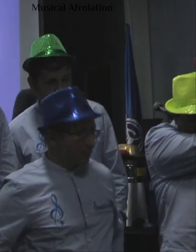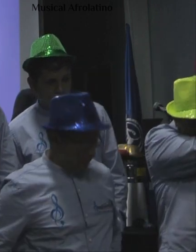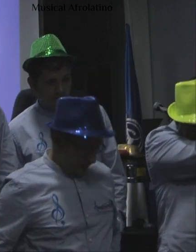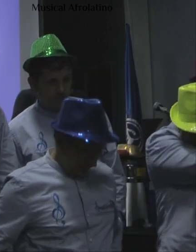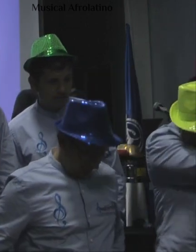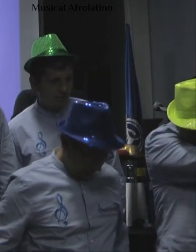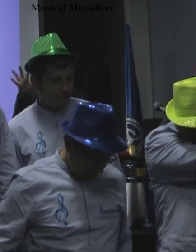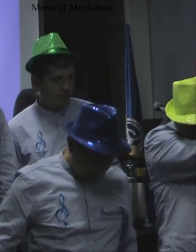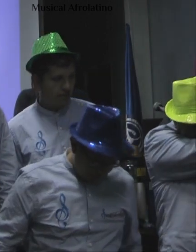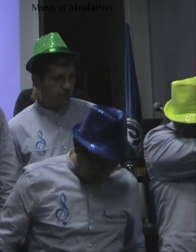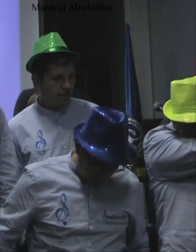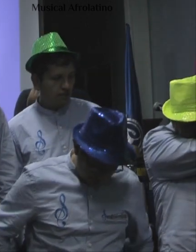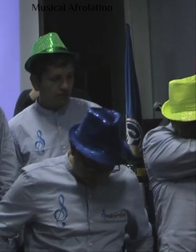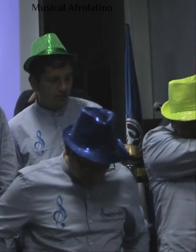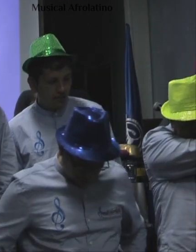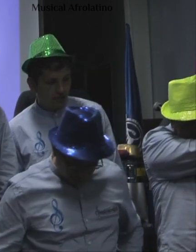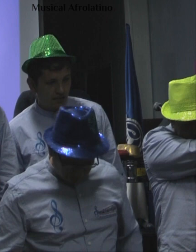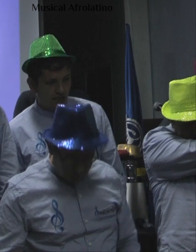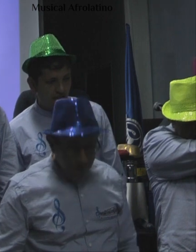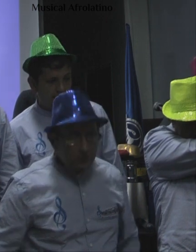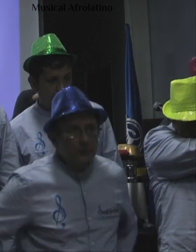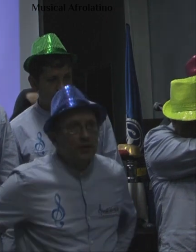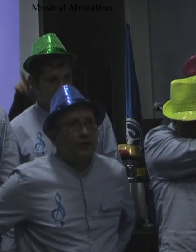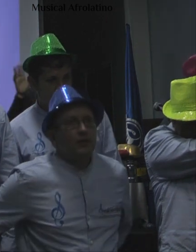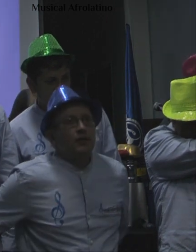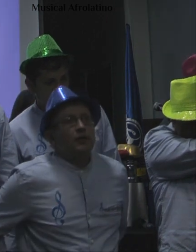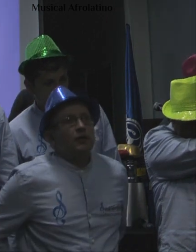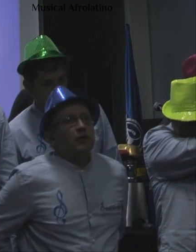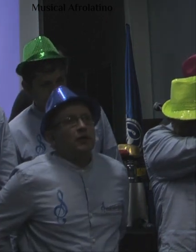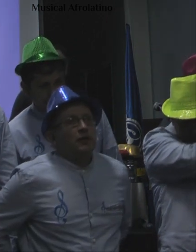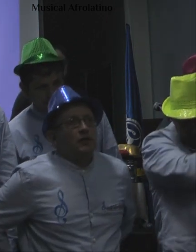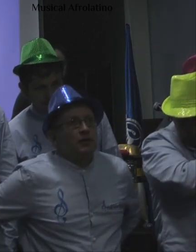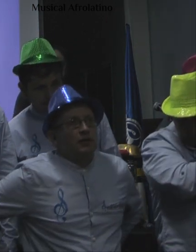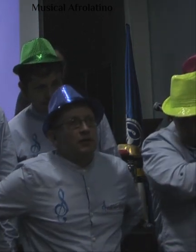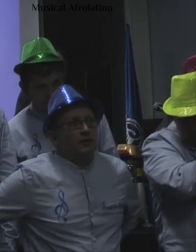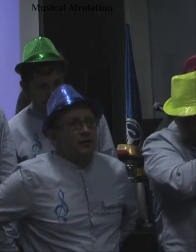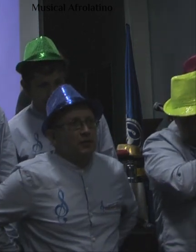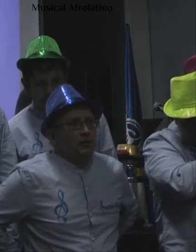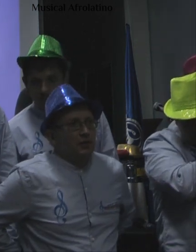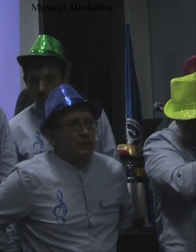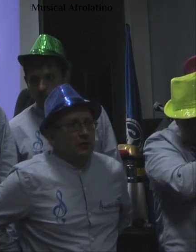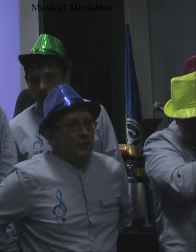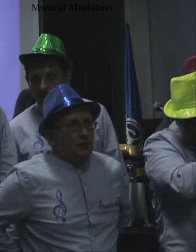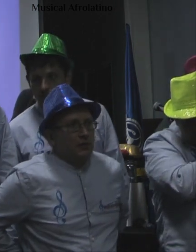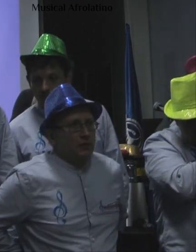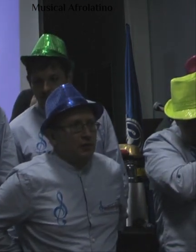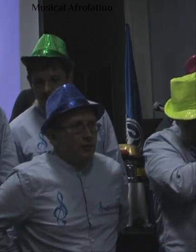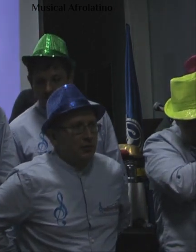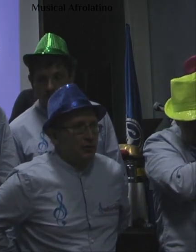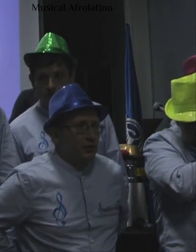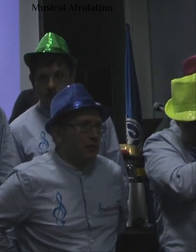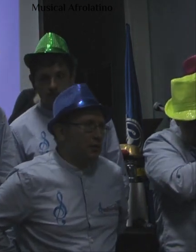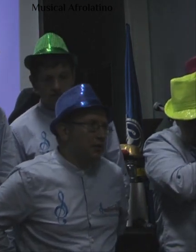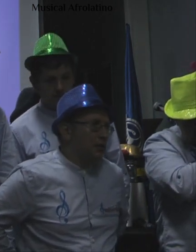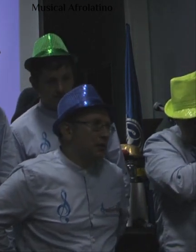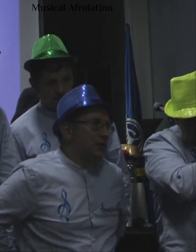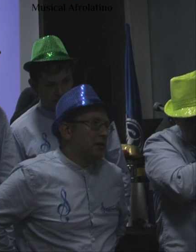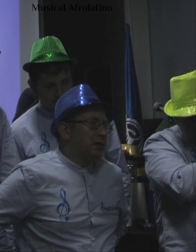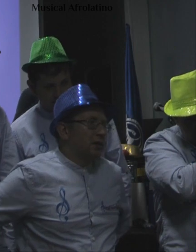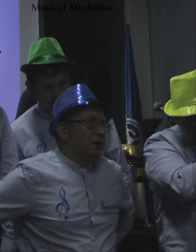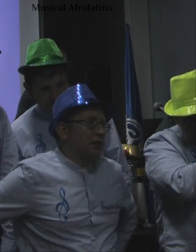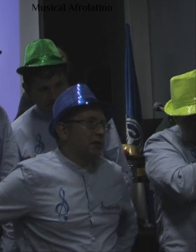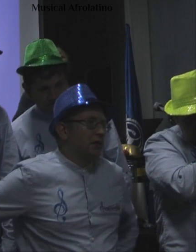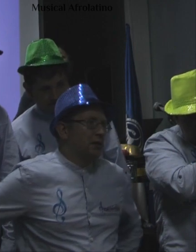nos compartan y algunos de ustedes, ¿qué pasó antes de conocer la música